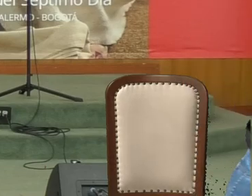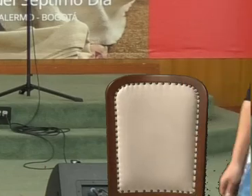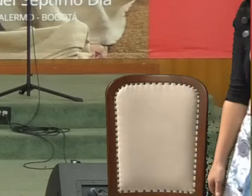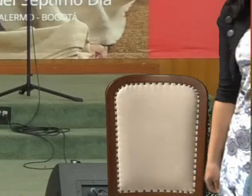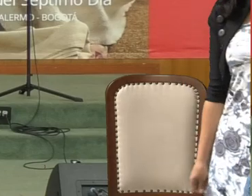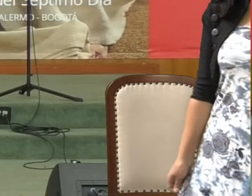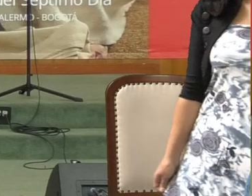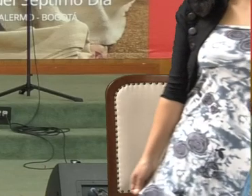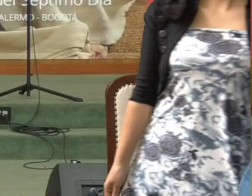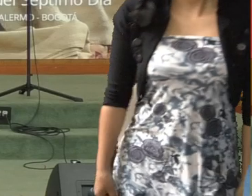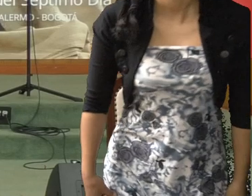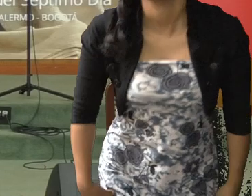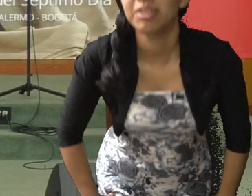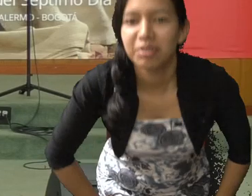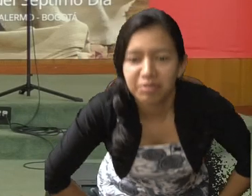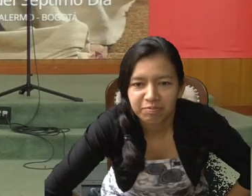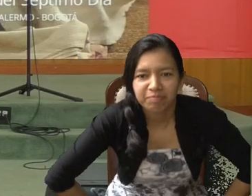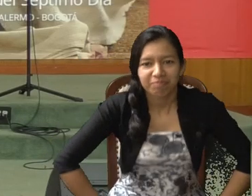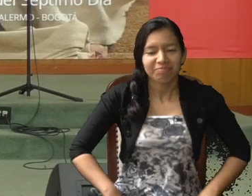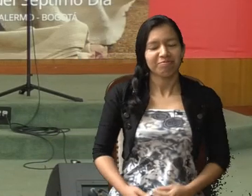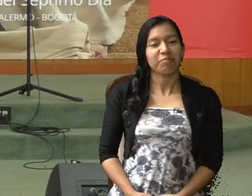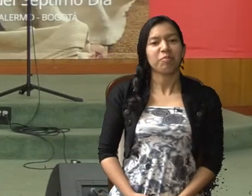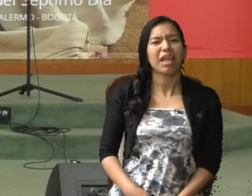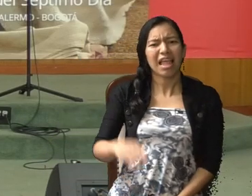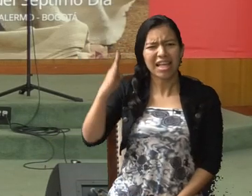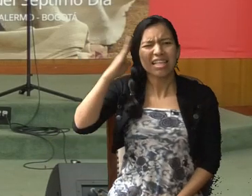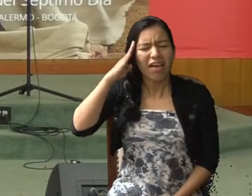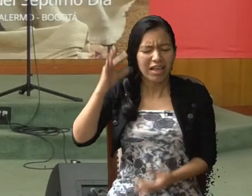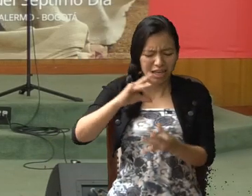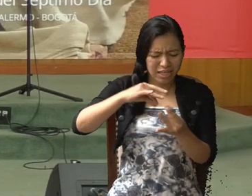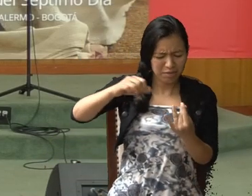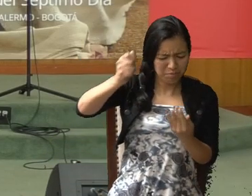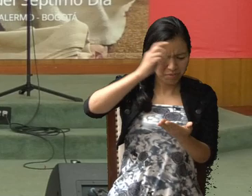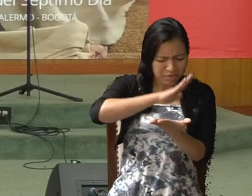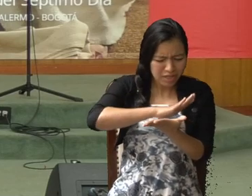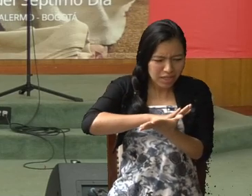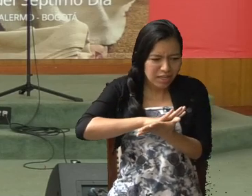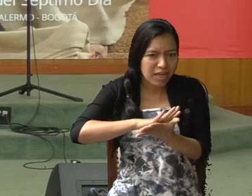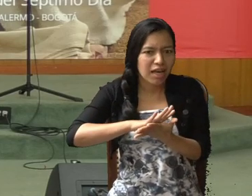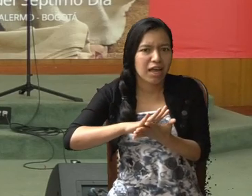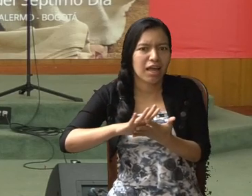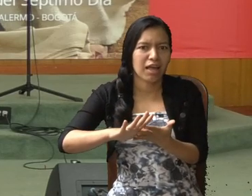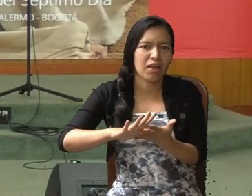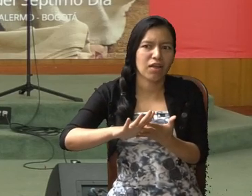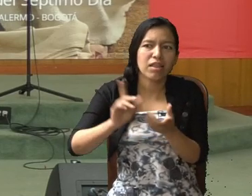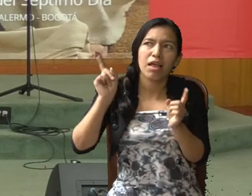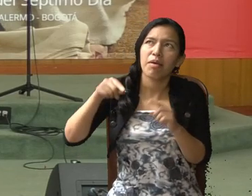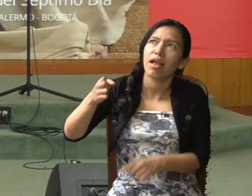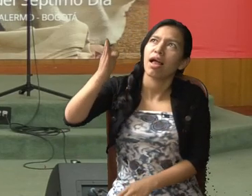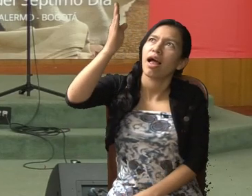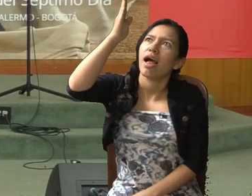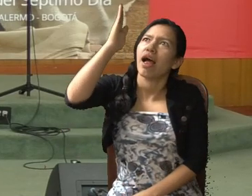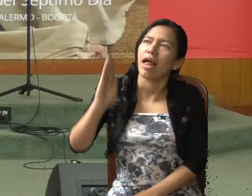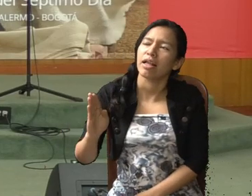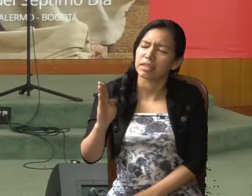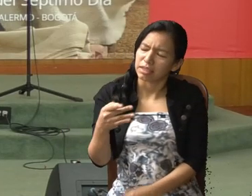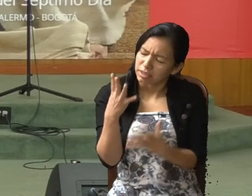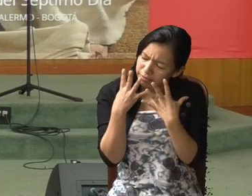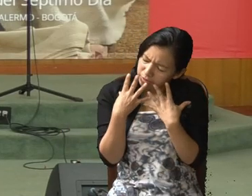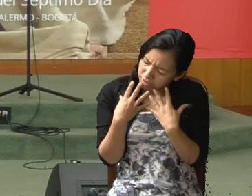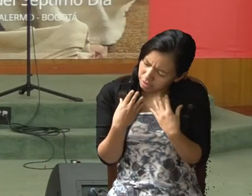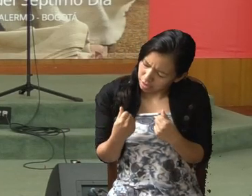¿Saben que el Espíritu de Dios es una de las facetas de Dios que literalmente nos inspira porque nos